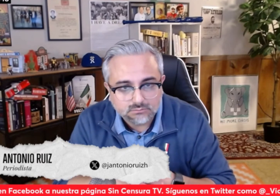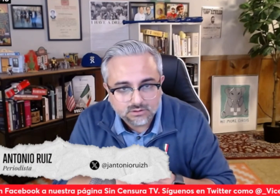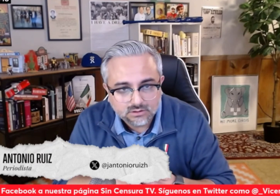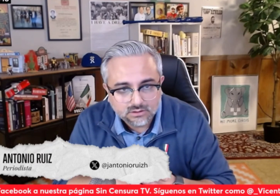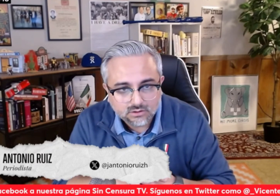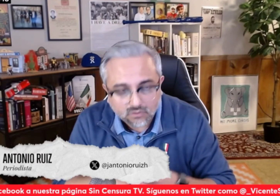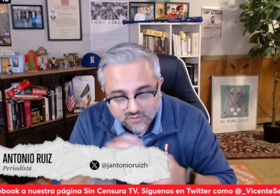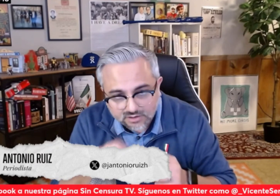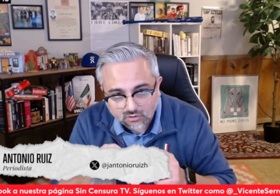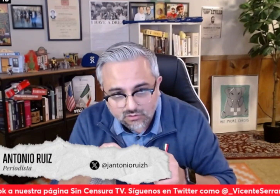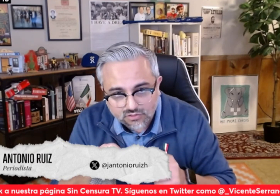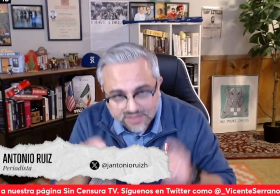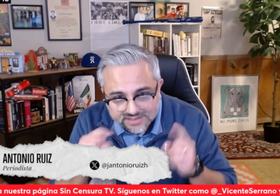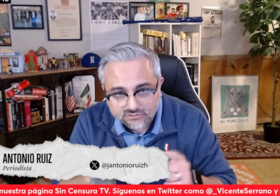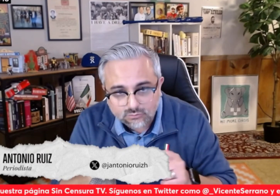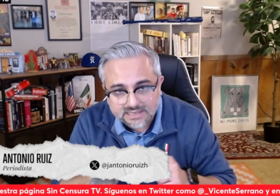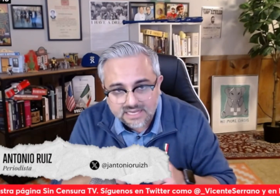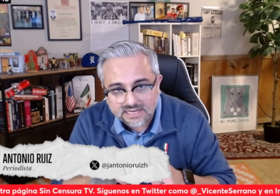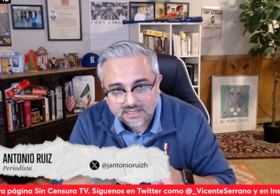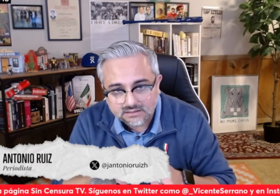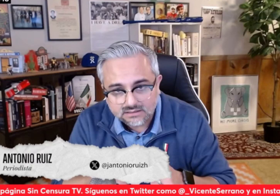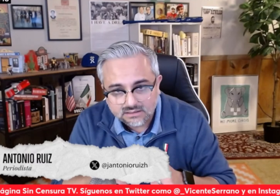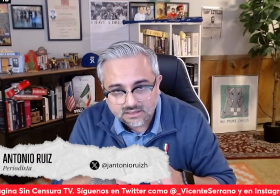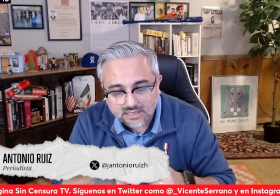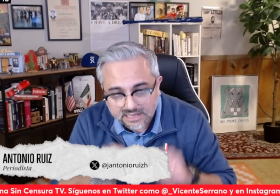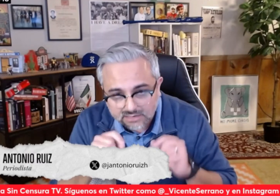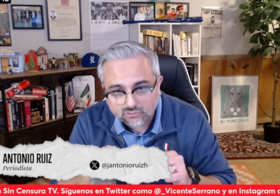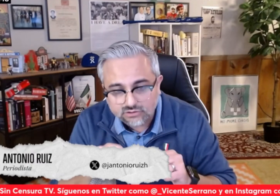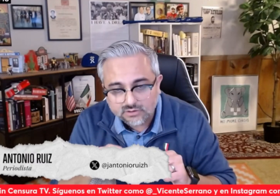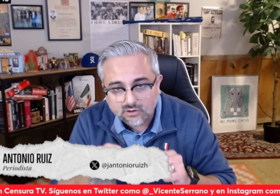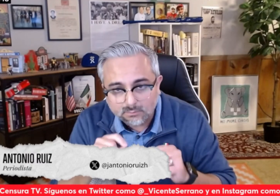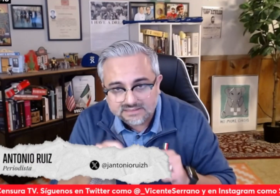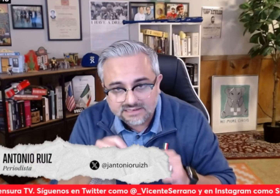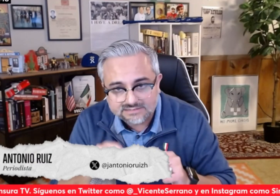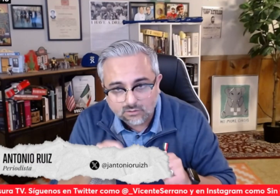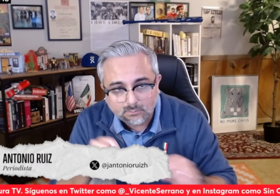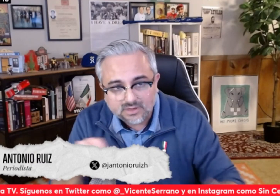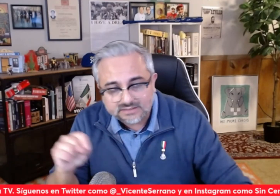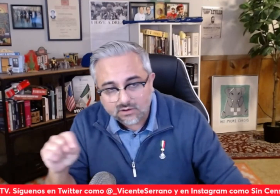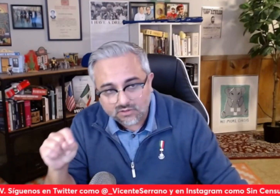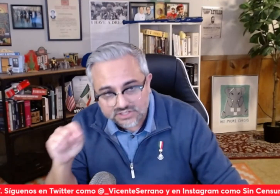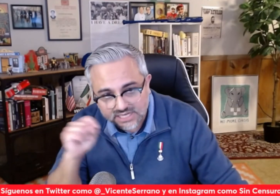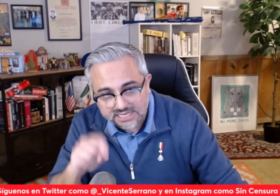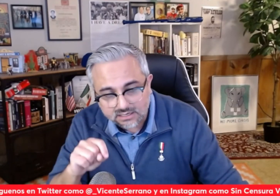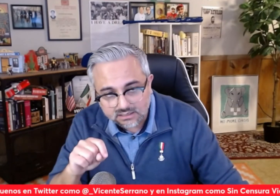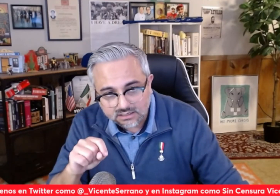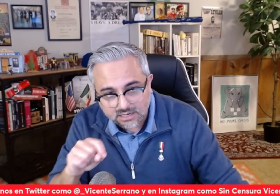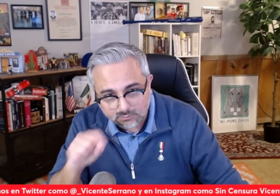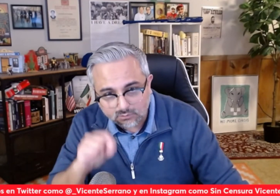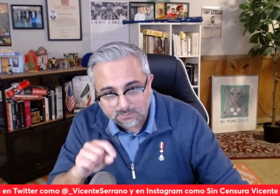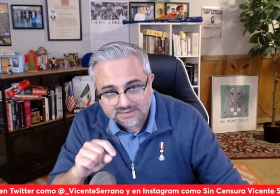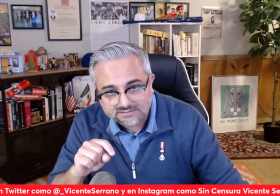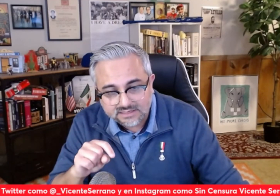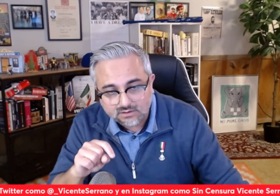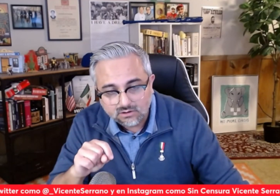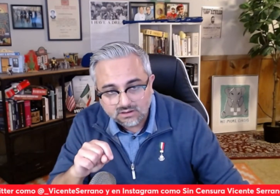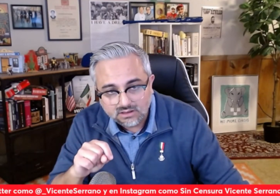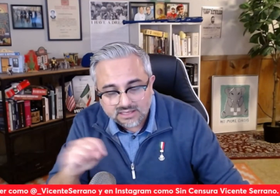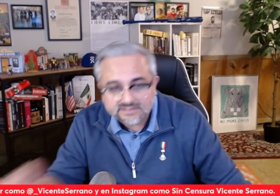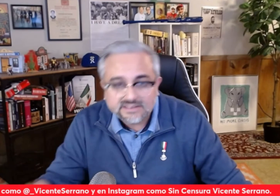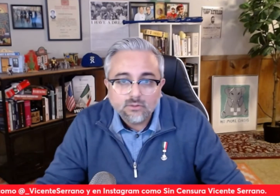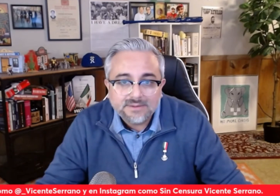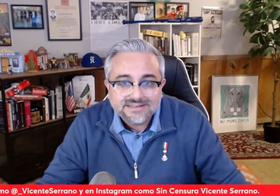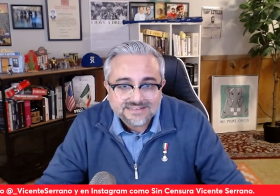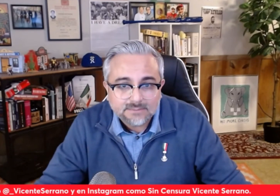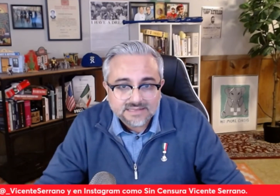shb condenó desde su mañanera el genocidio que comete el estado político de Israel al pueblo palestino